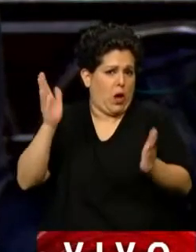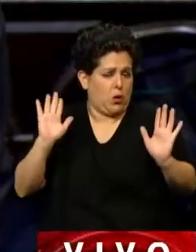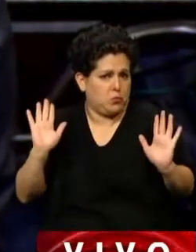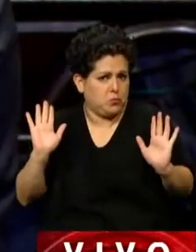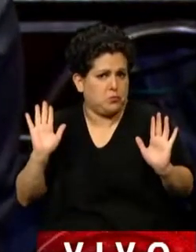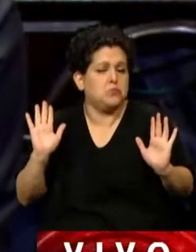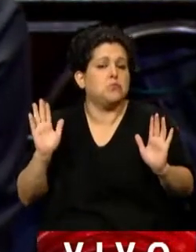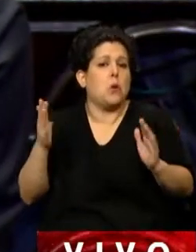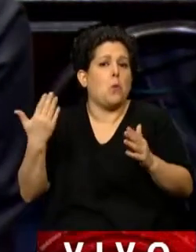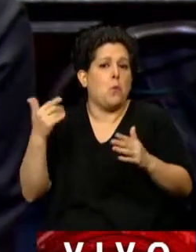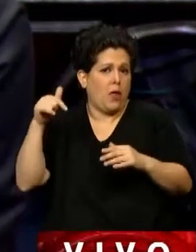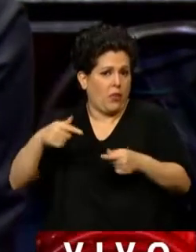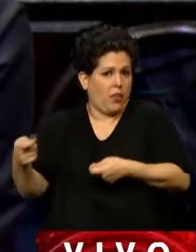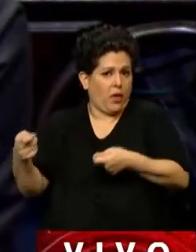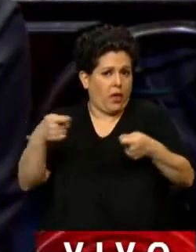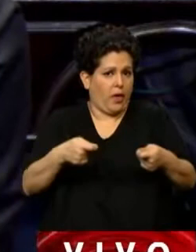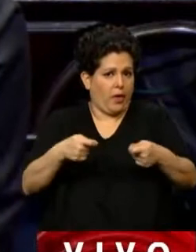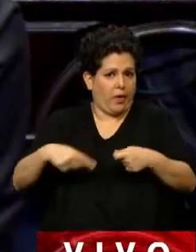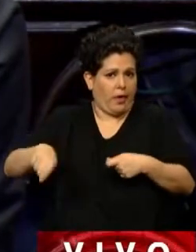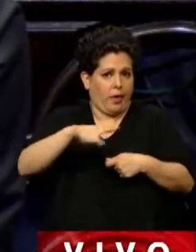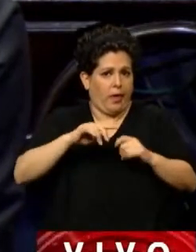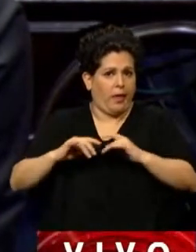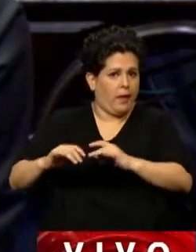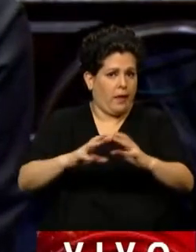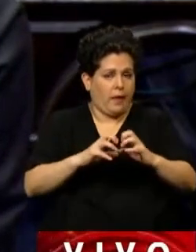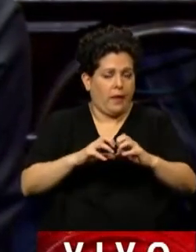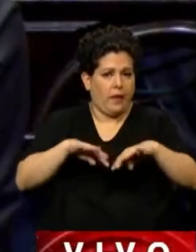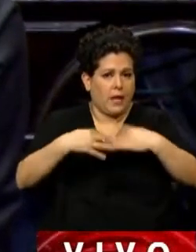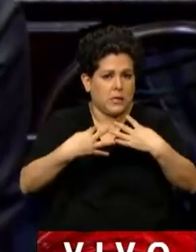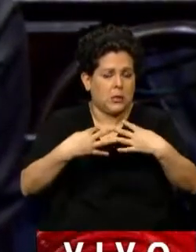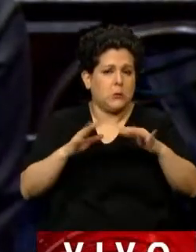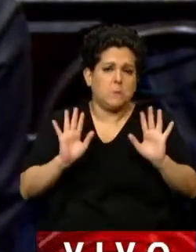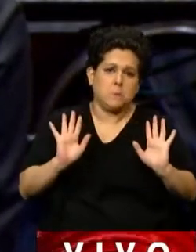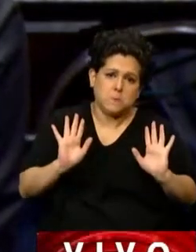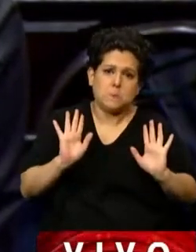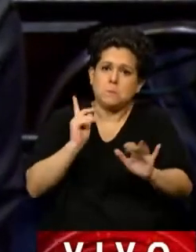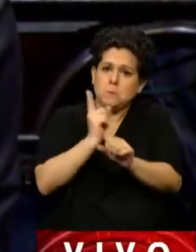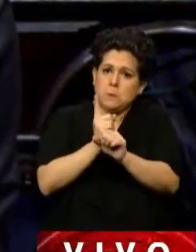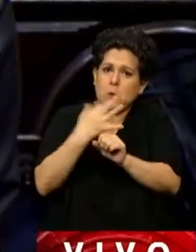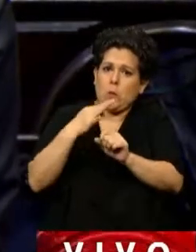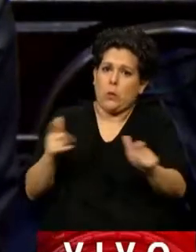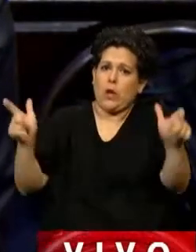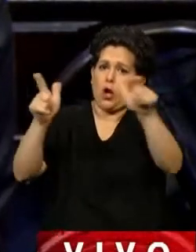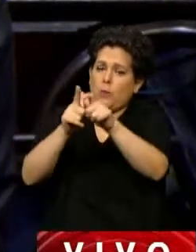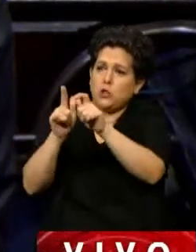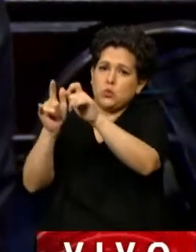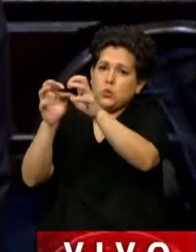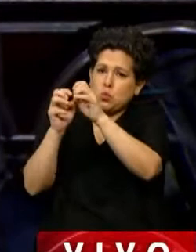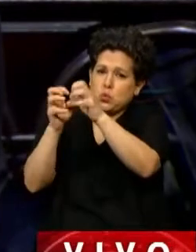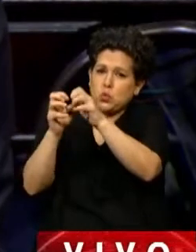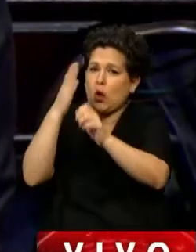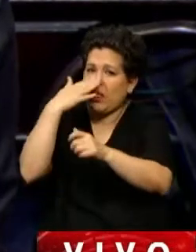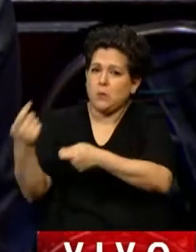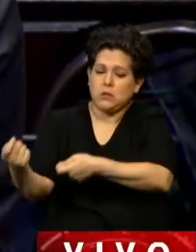un recinto sin despacho de comisión para tratarlo sobre tablas en una sesión especial?